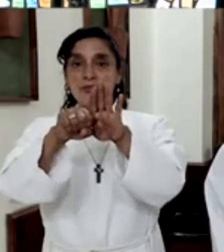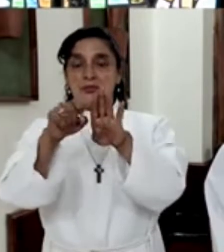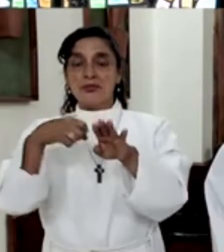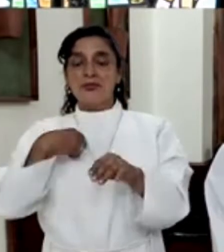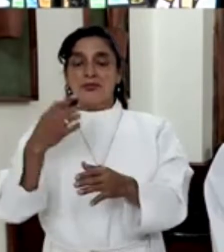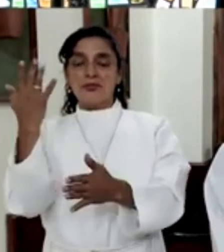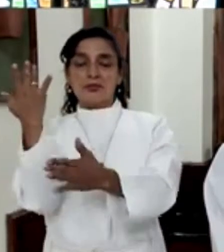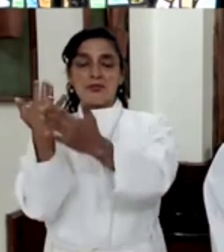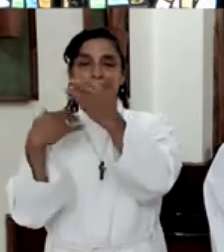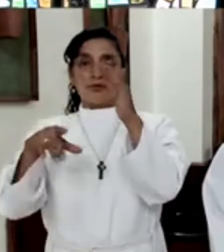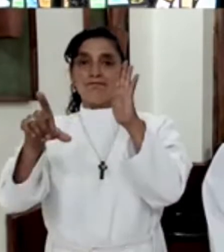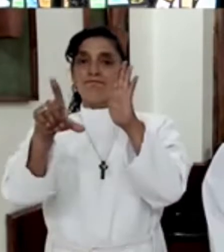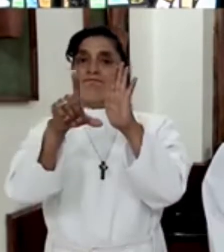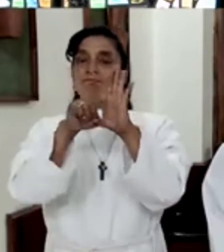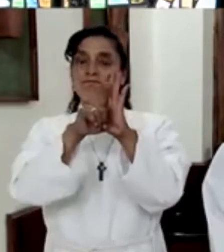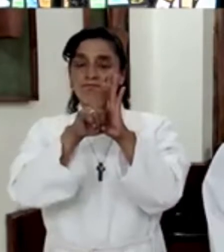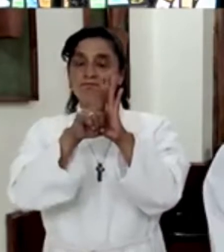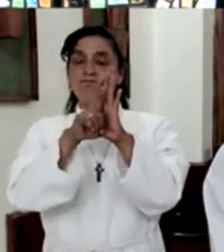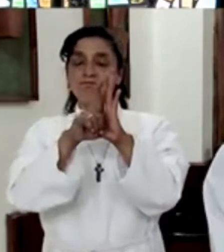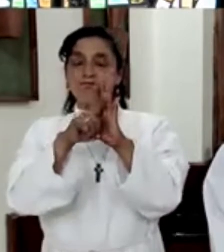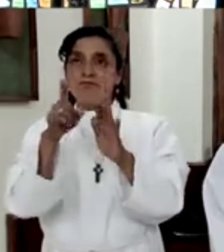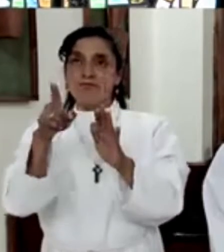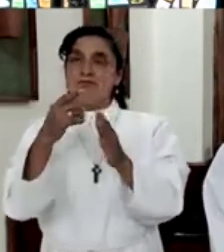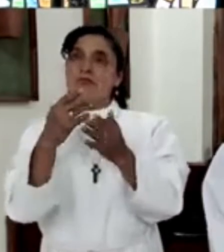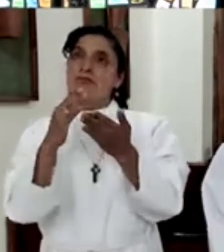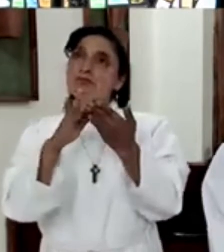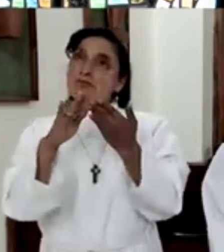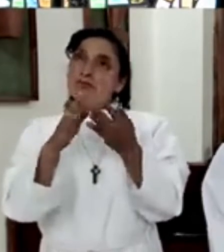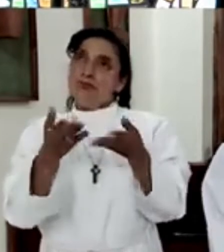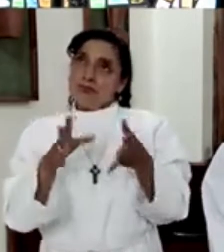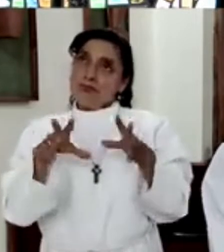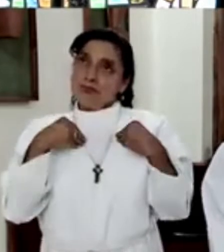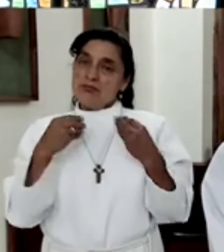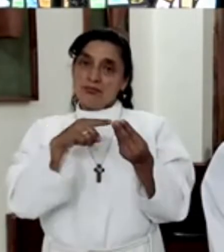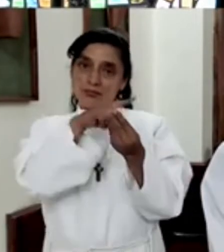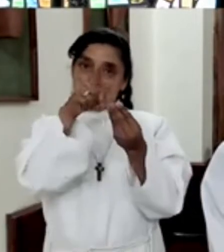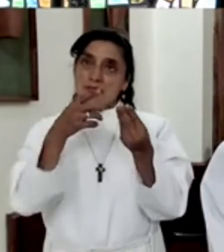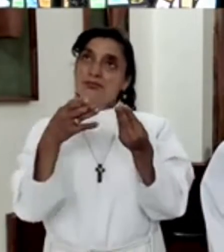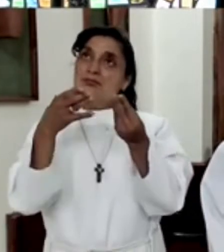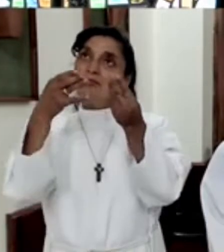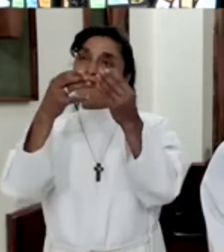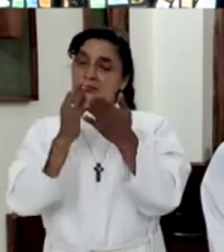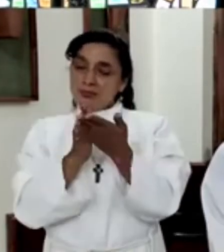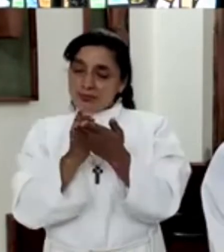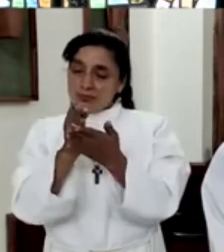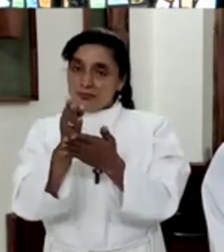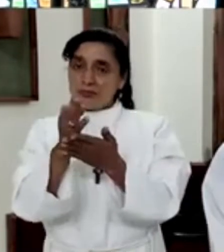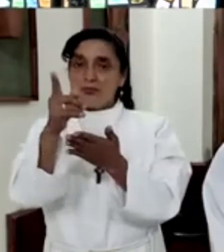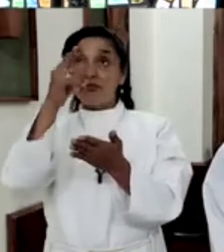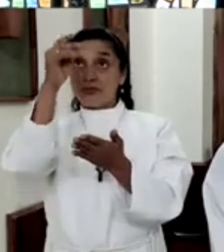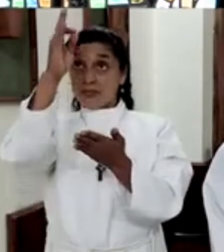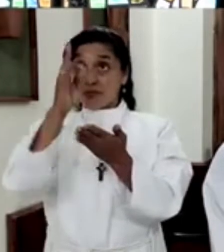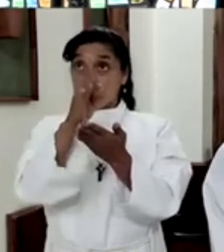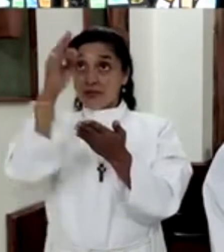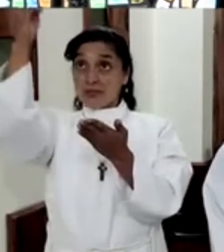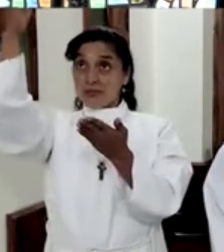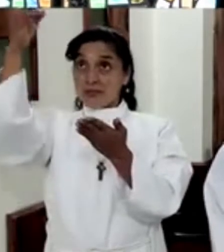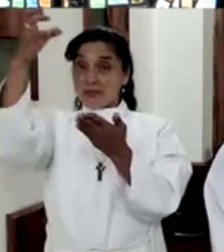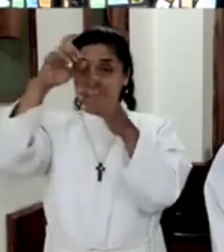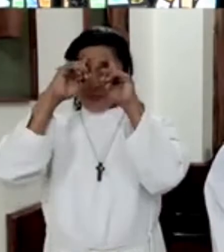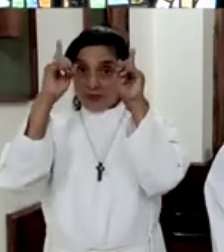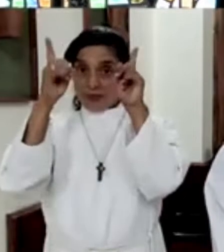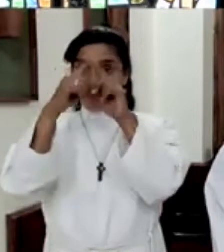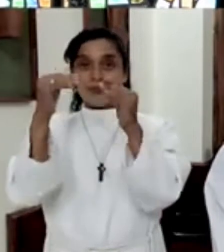la ley antigua, recibe las ofrendas de tus fieles y santifícalas como bendijiste la de